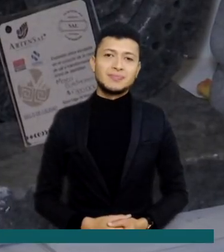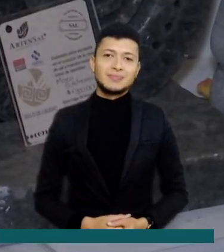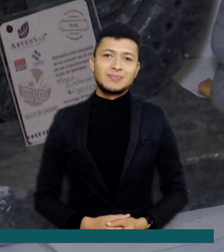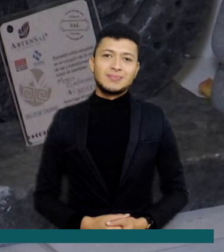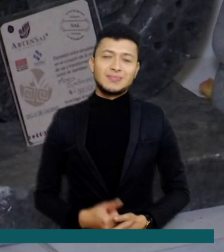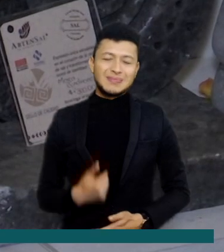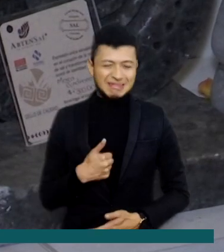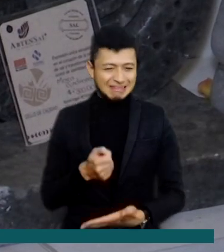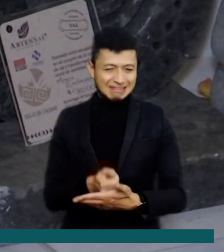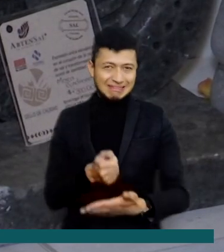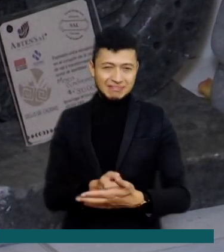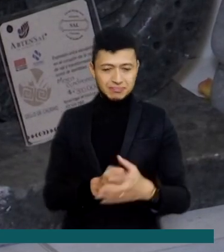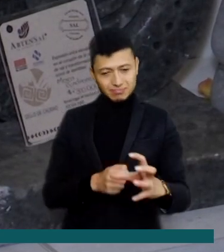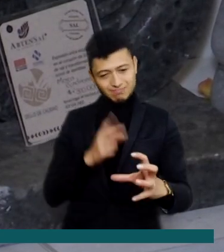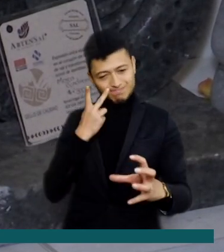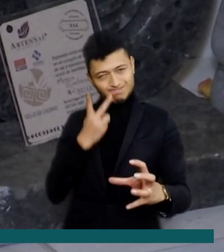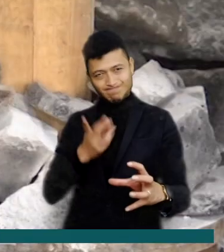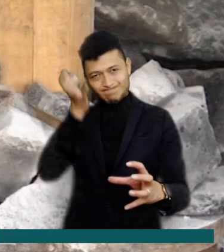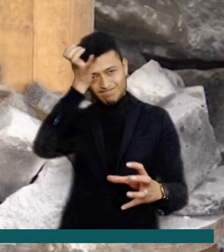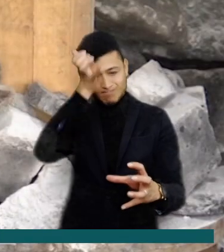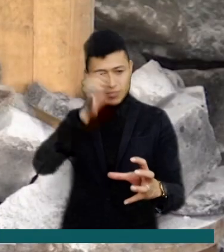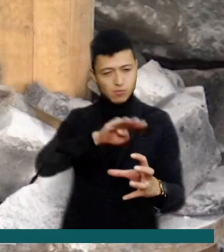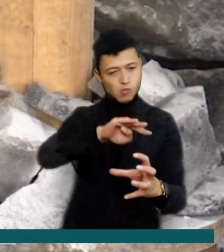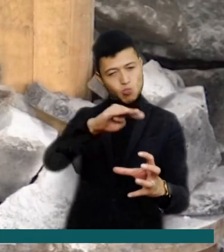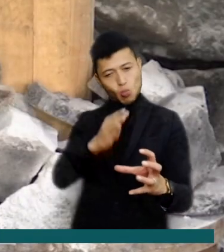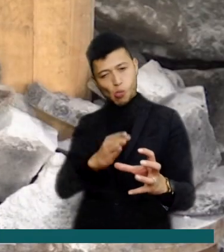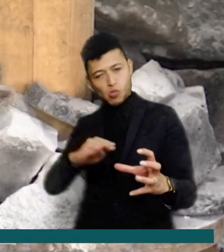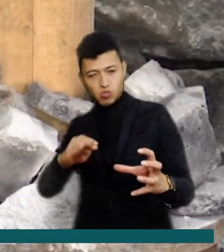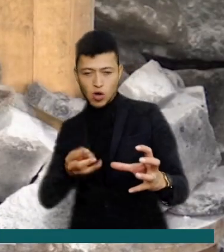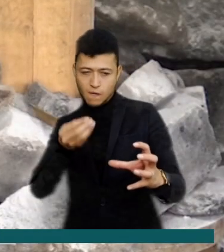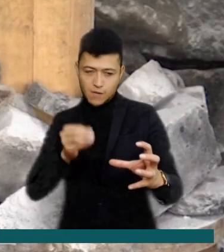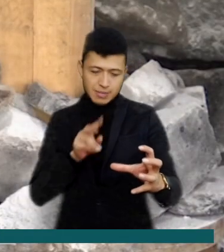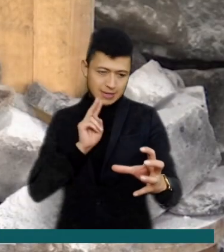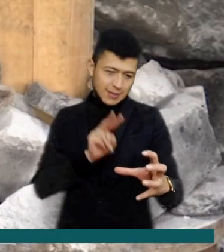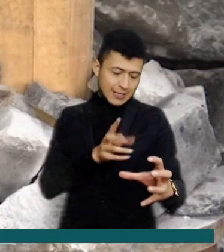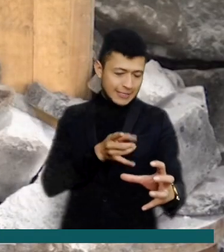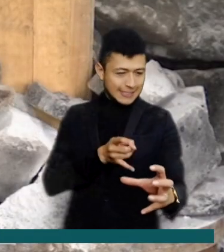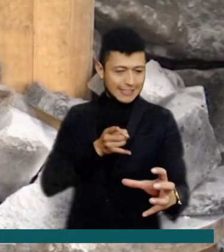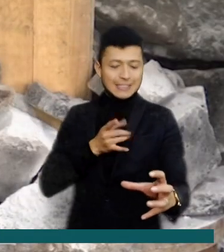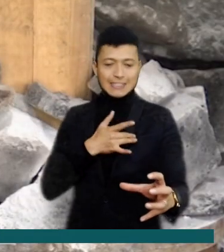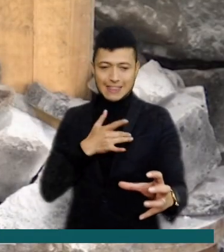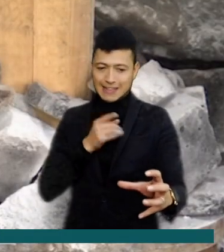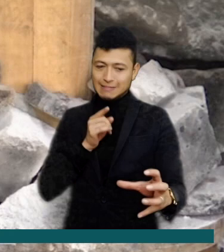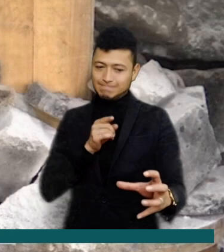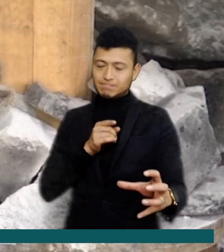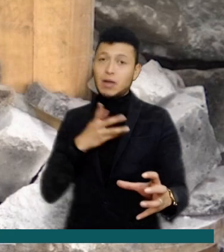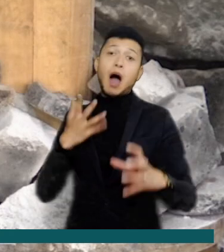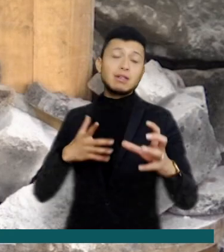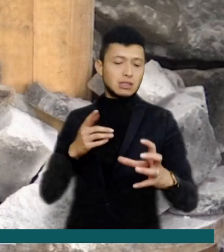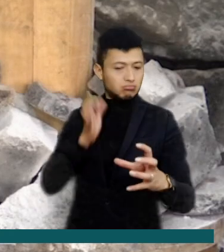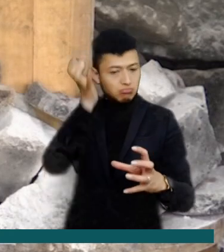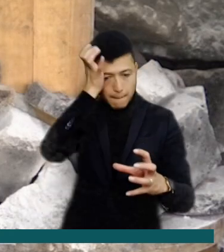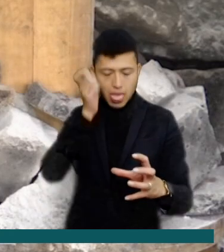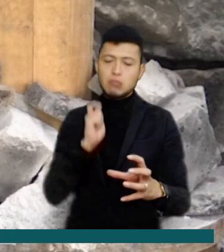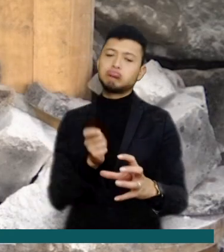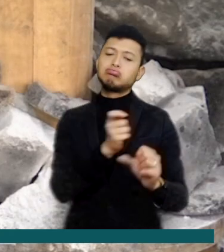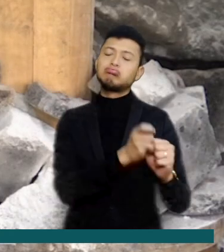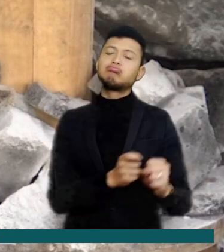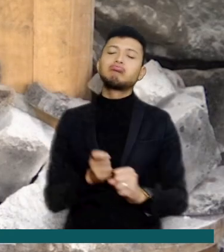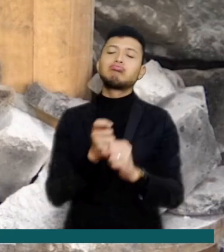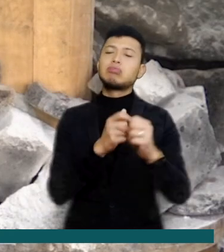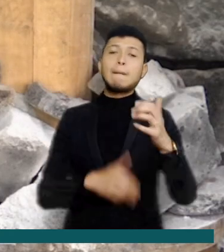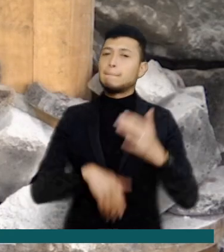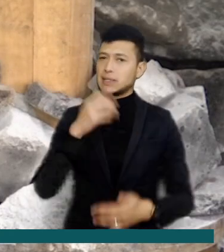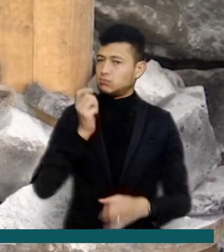Trato de mirar qué tiene, qué curvas tiene, qué movimientos tiene y me empiezo a inspirar. A veces simplemente cojo la roca y la empiezo a